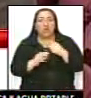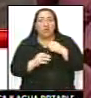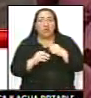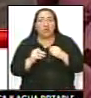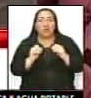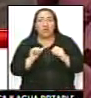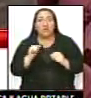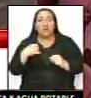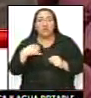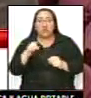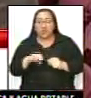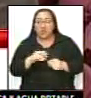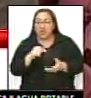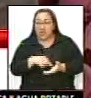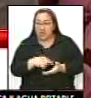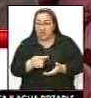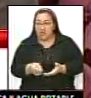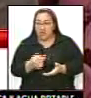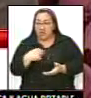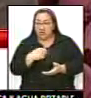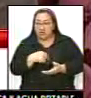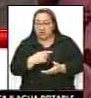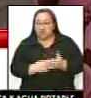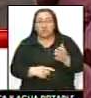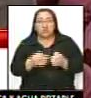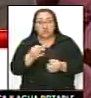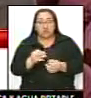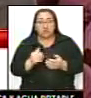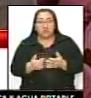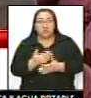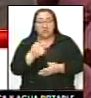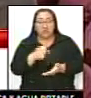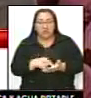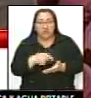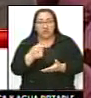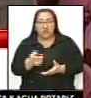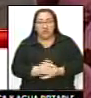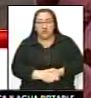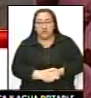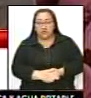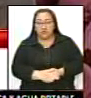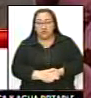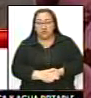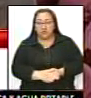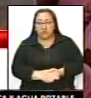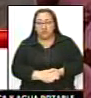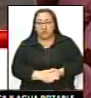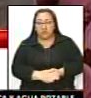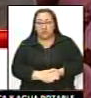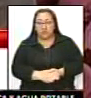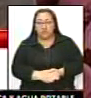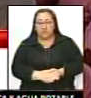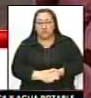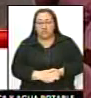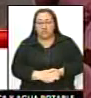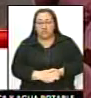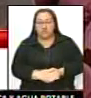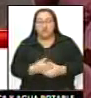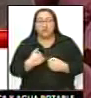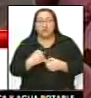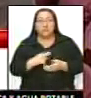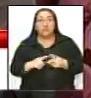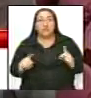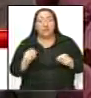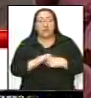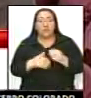sociales. Ahí nosotros esperemos de que este endeudamiento que haga verdaderamente tenga repercusión, si verdaderamente está dirigido